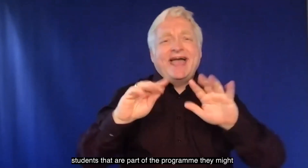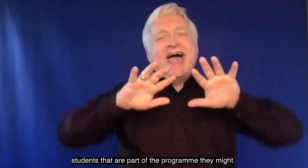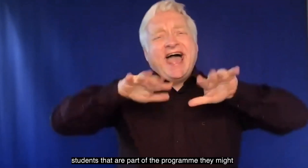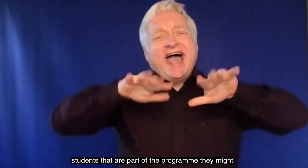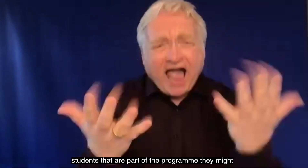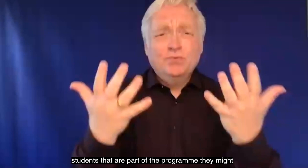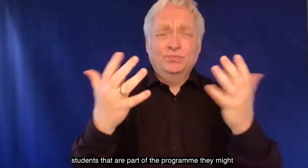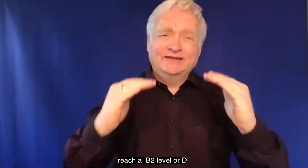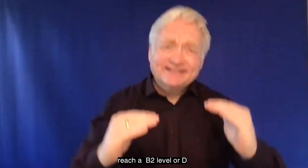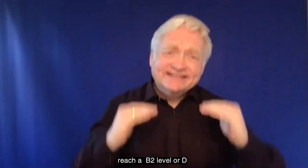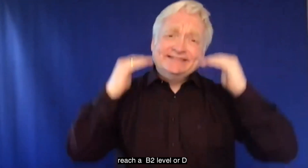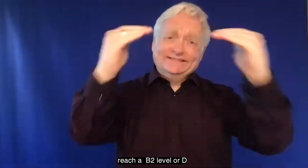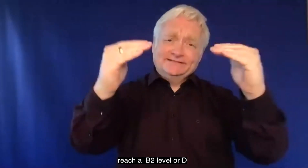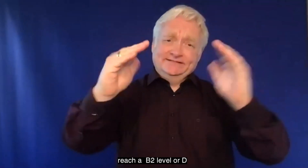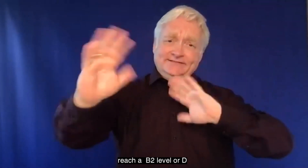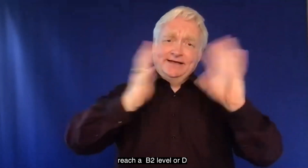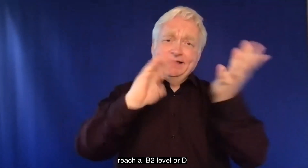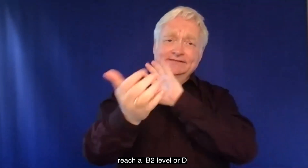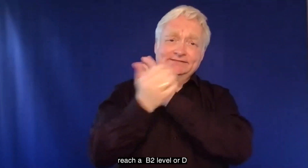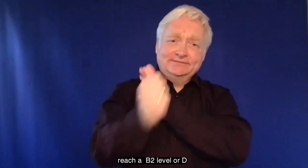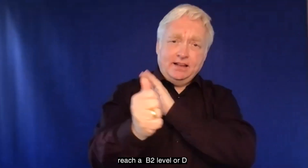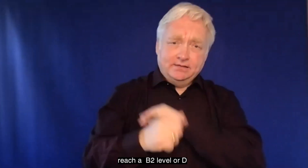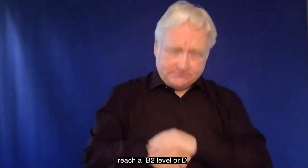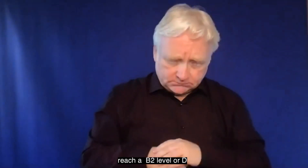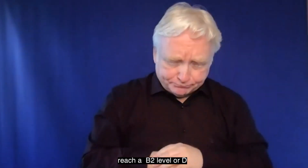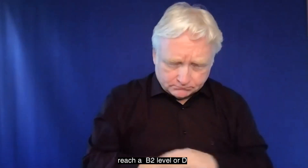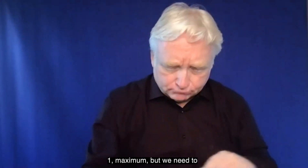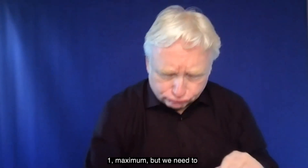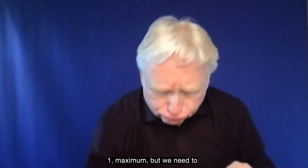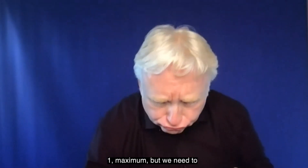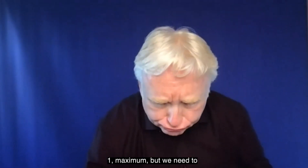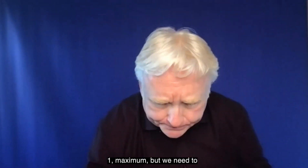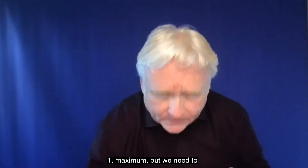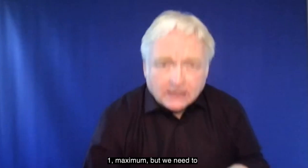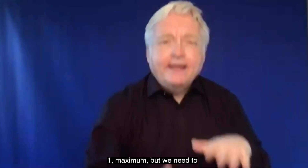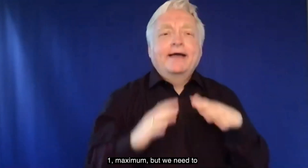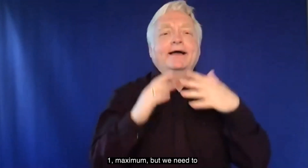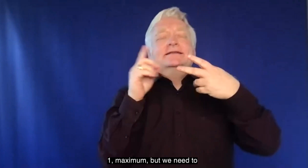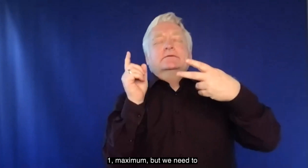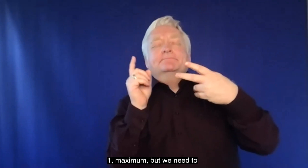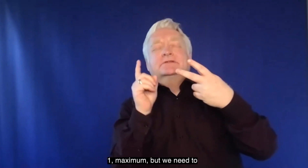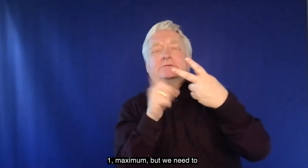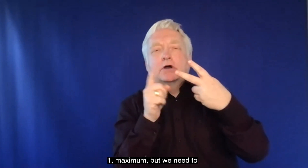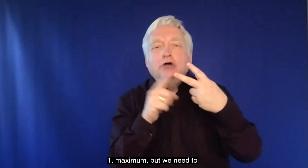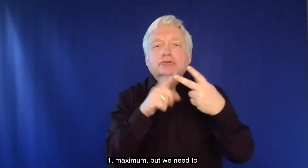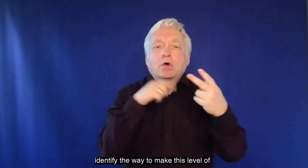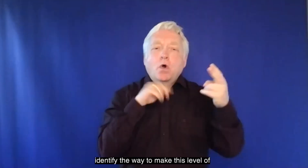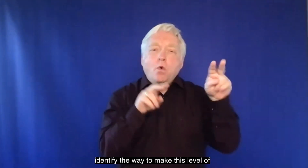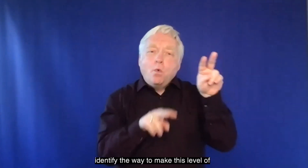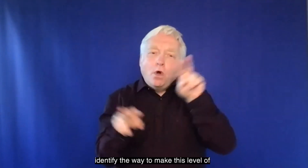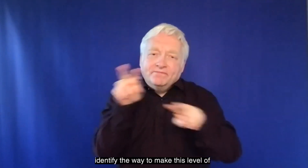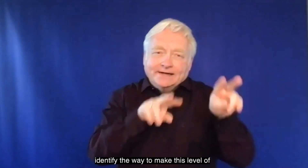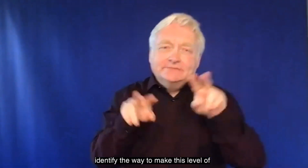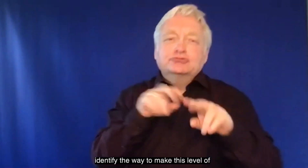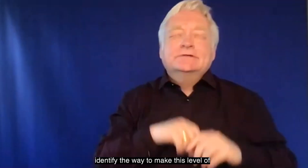C1. Pero nos tenemos que plantear cómo hacer que esa habilidad sea incluso mayor para que puedan